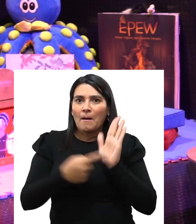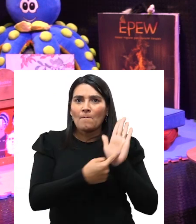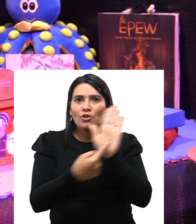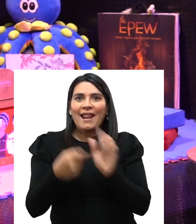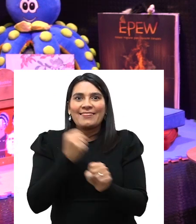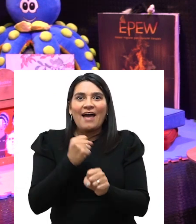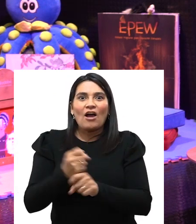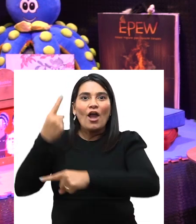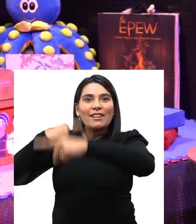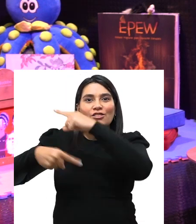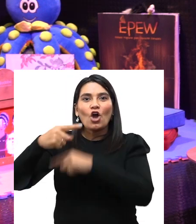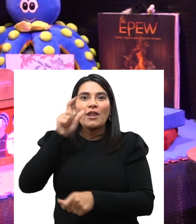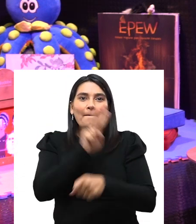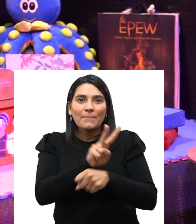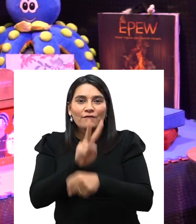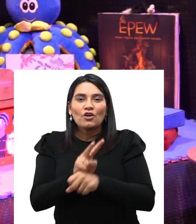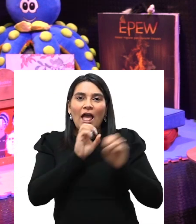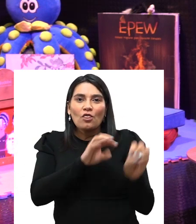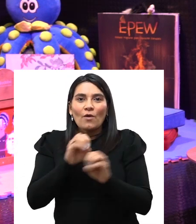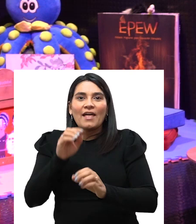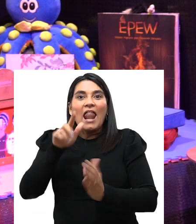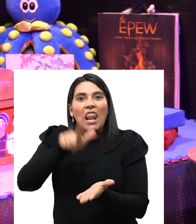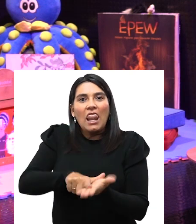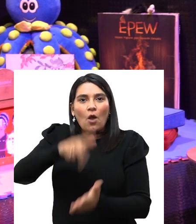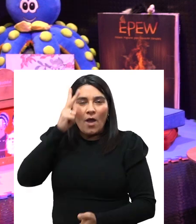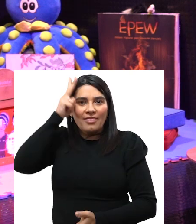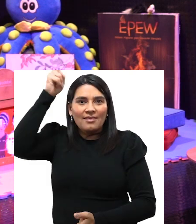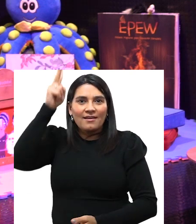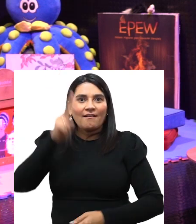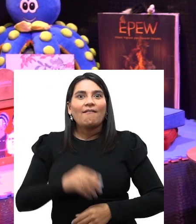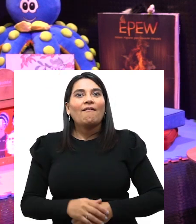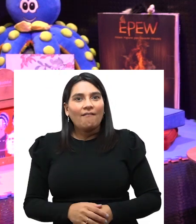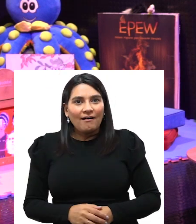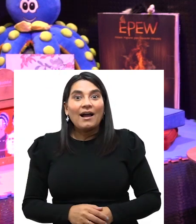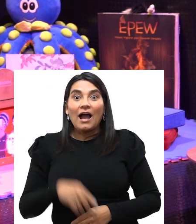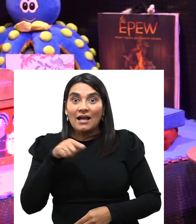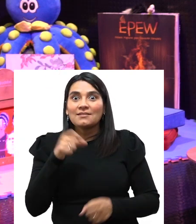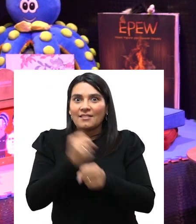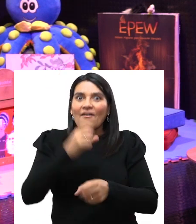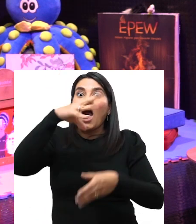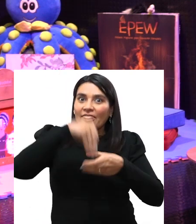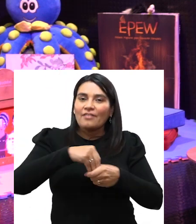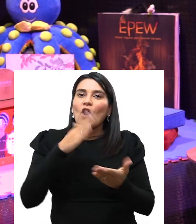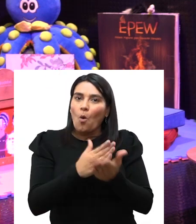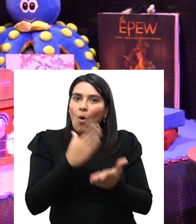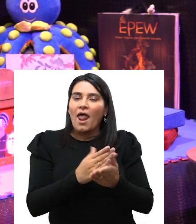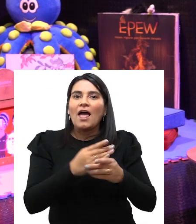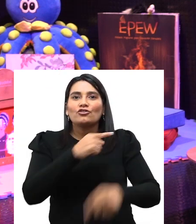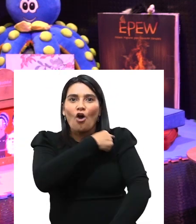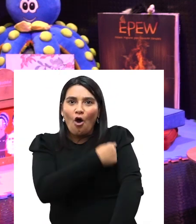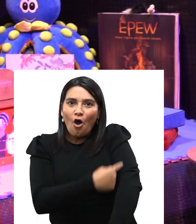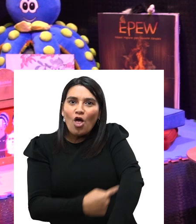historia de las educadoras y educadores de lengua indígena ELSIS, que trabajan en nuestros jardines infantiles a lo largo de todo